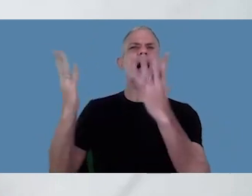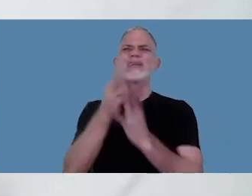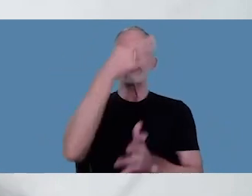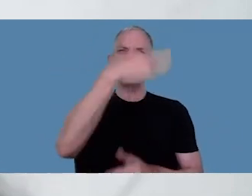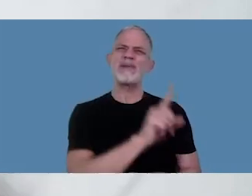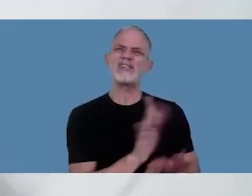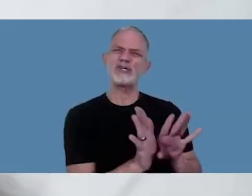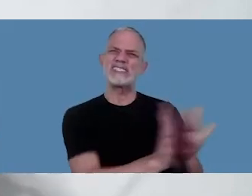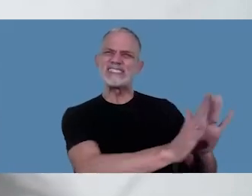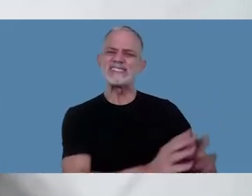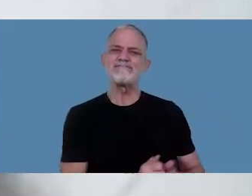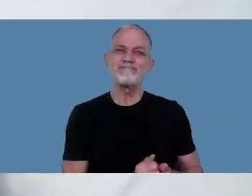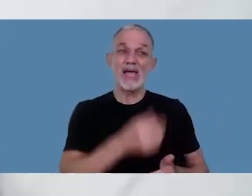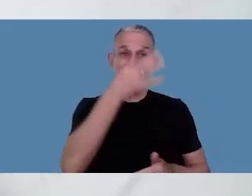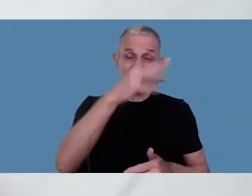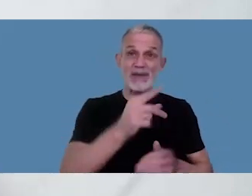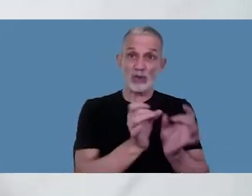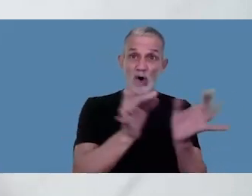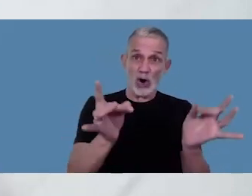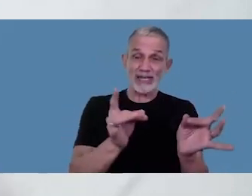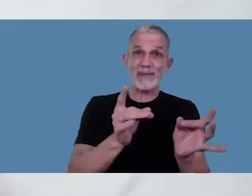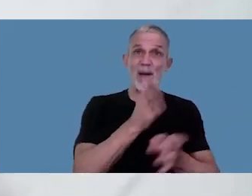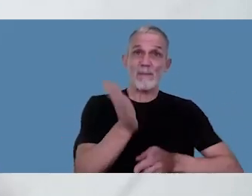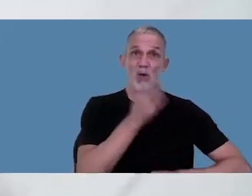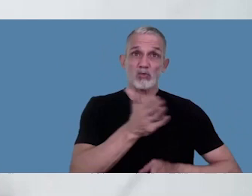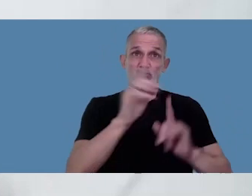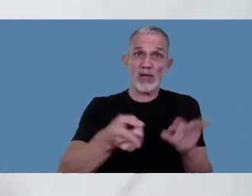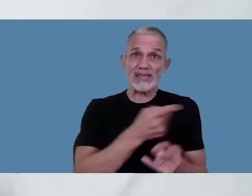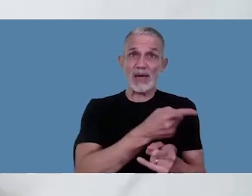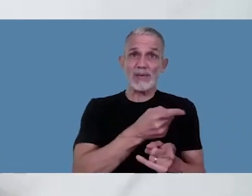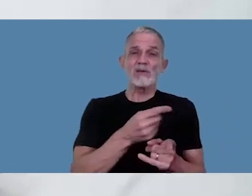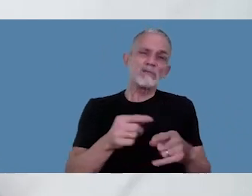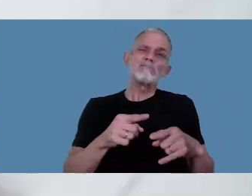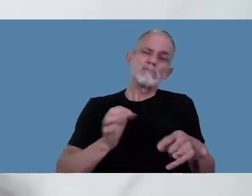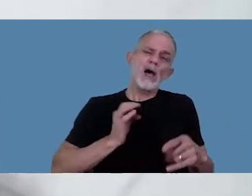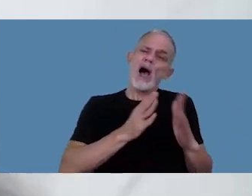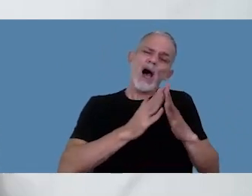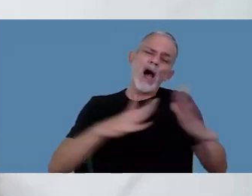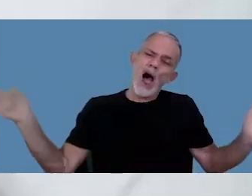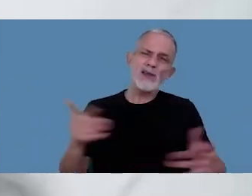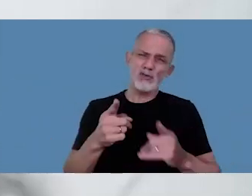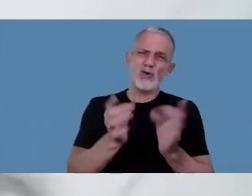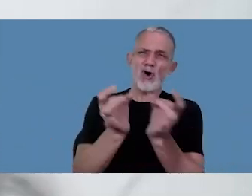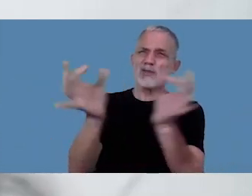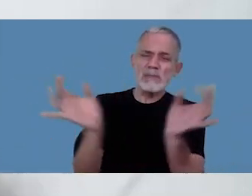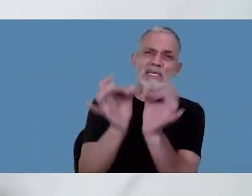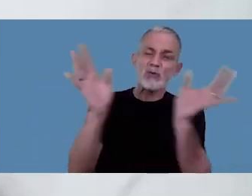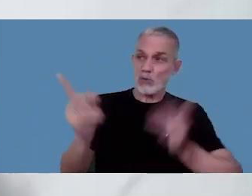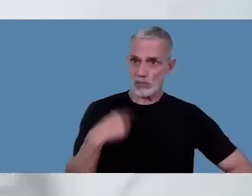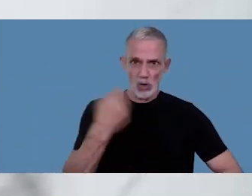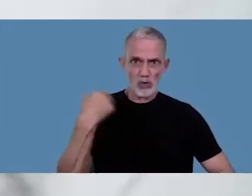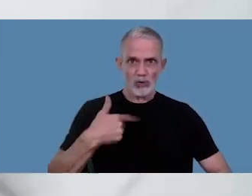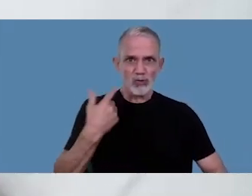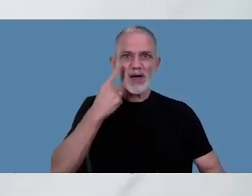El cemento no solamente contamina la producción, sino que contamina a lo largo de su vida útil. O sea que nosotros que estamos adentro